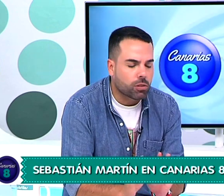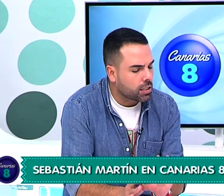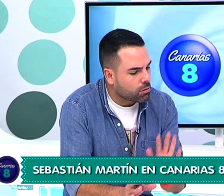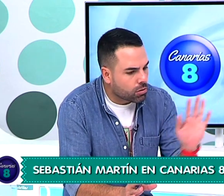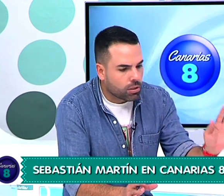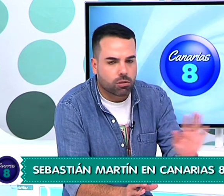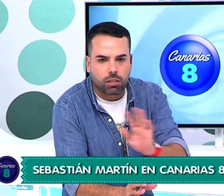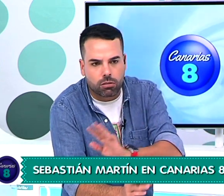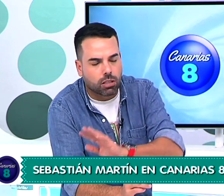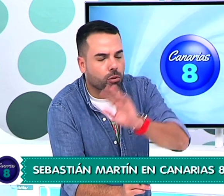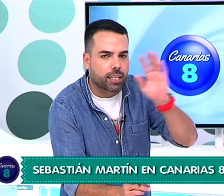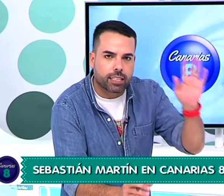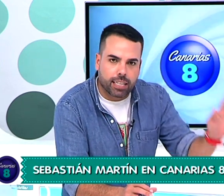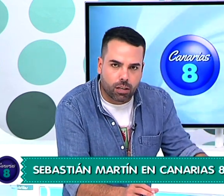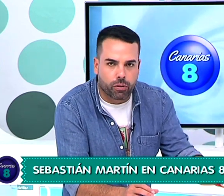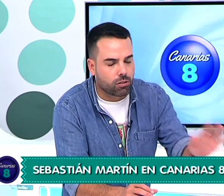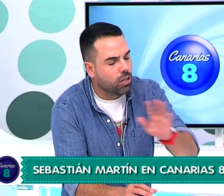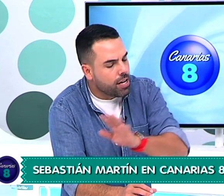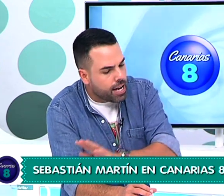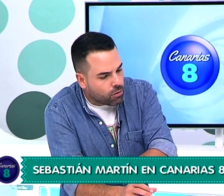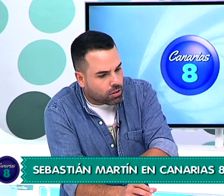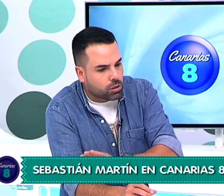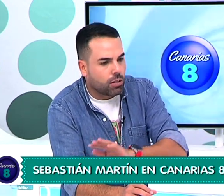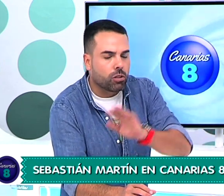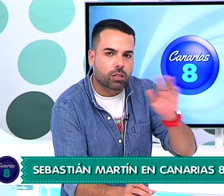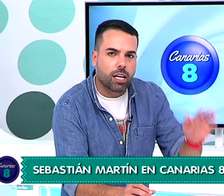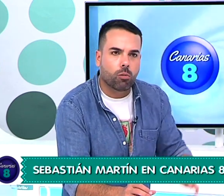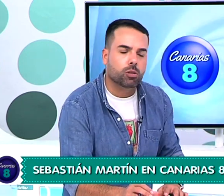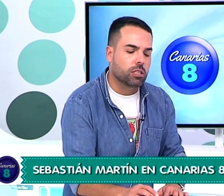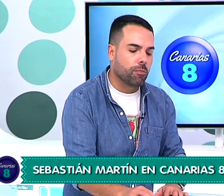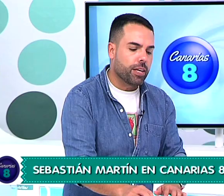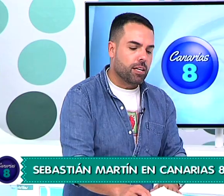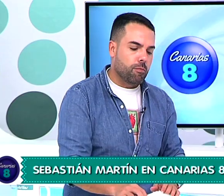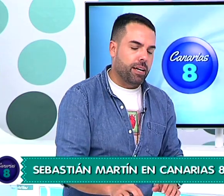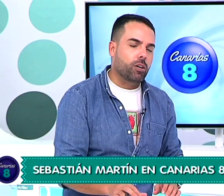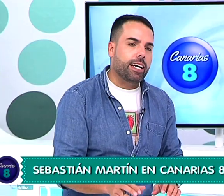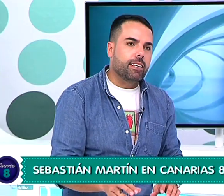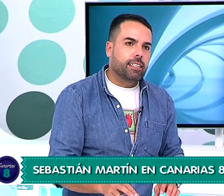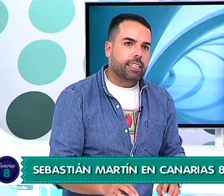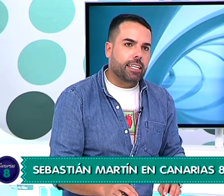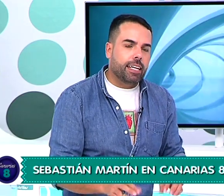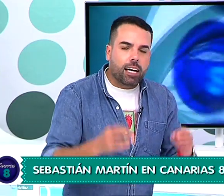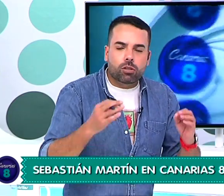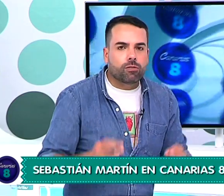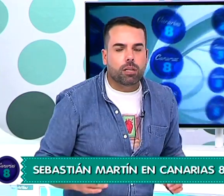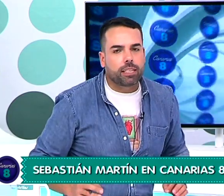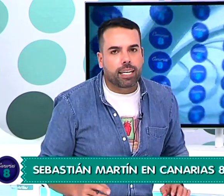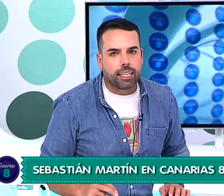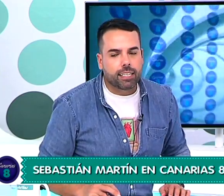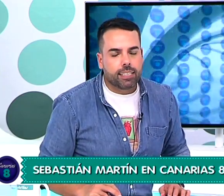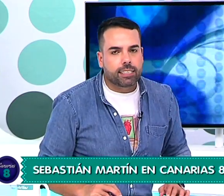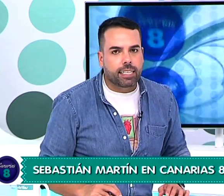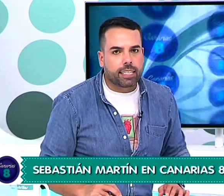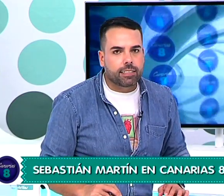uno podrá estar de acuerdo con unas cosas, con otras, podrá criticar al gobierno en unas cosas o en otras a la oposición, pero que en las cosas